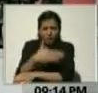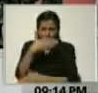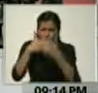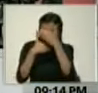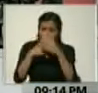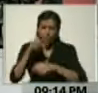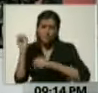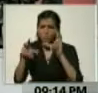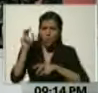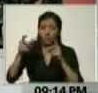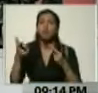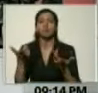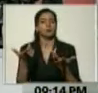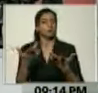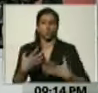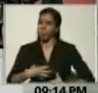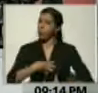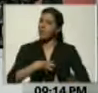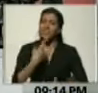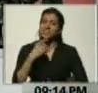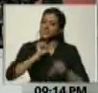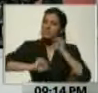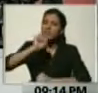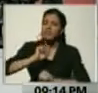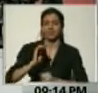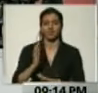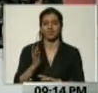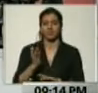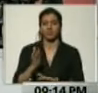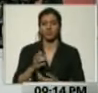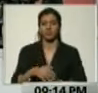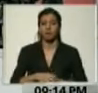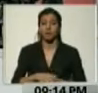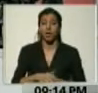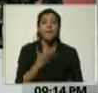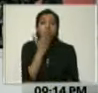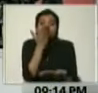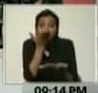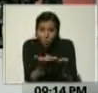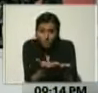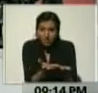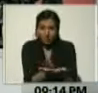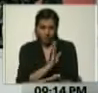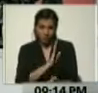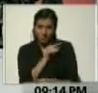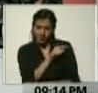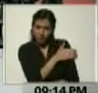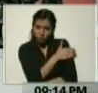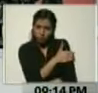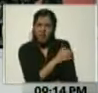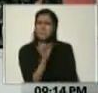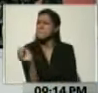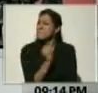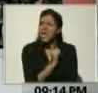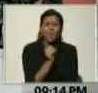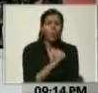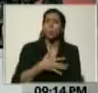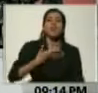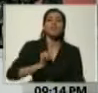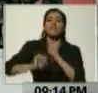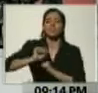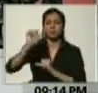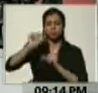Lo que pasa es que no tienen el coraje de defender lo que ellos proponen, pues son cobardes, muy, muy